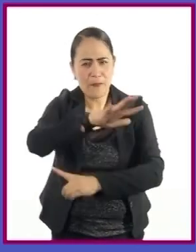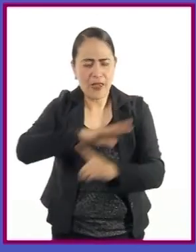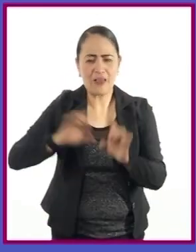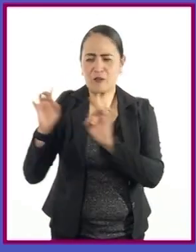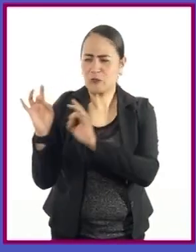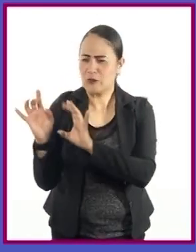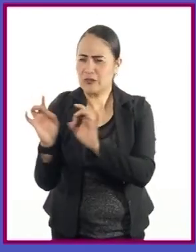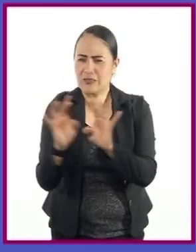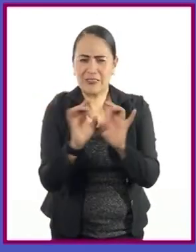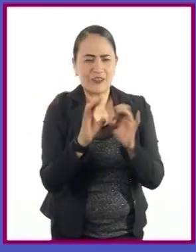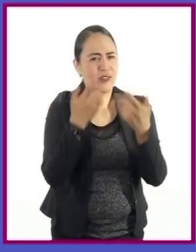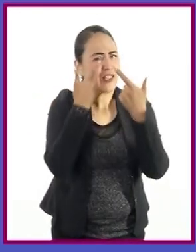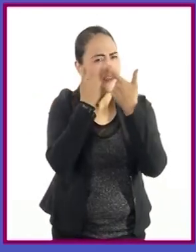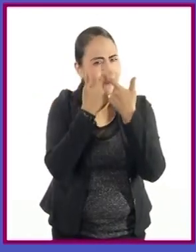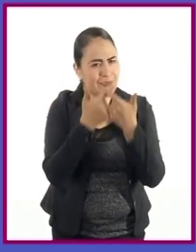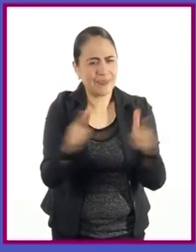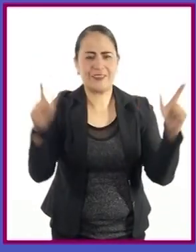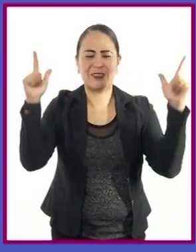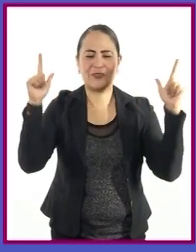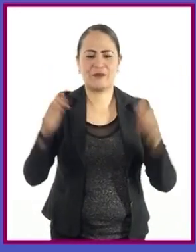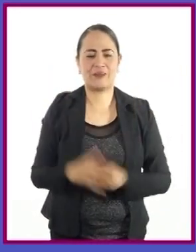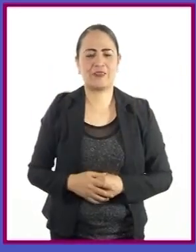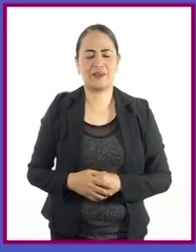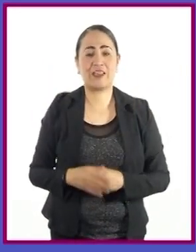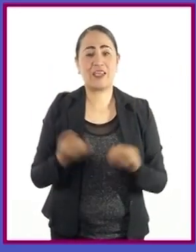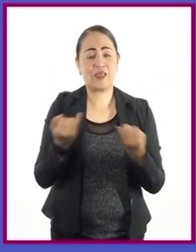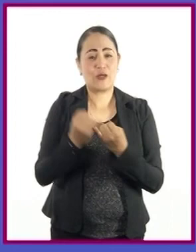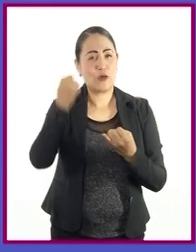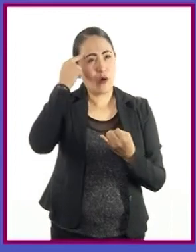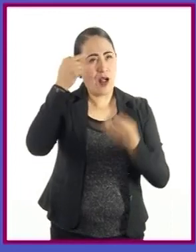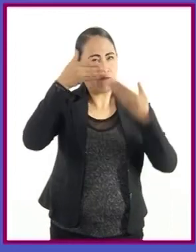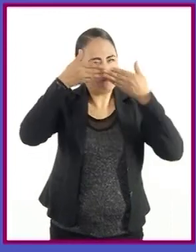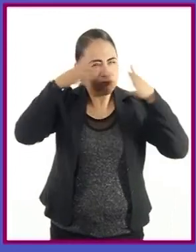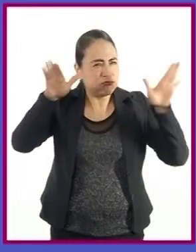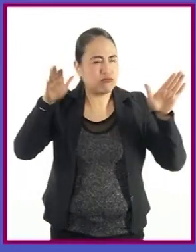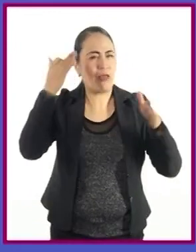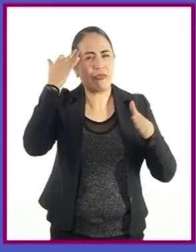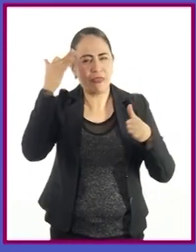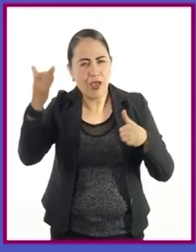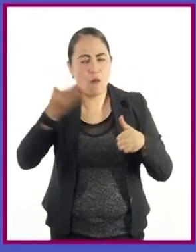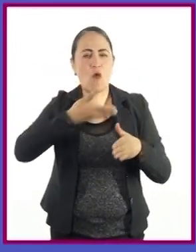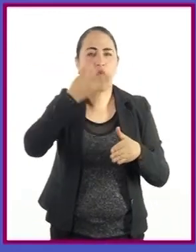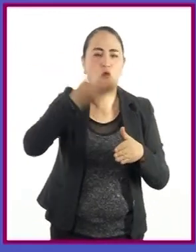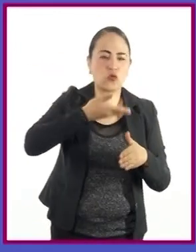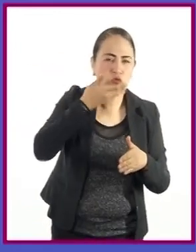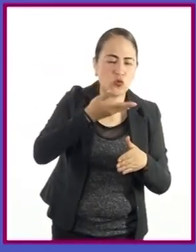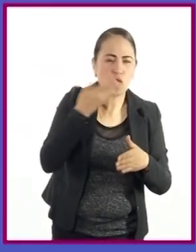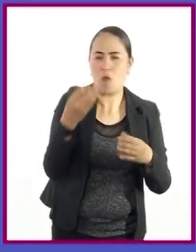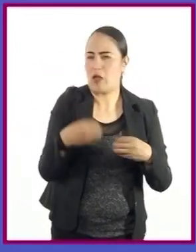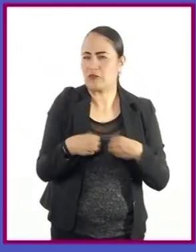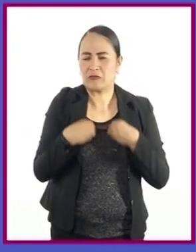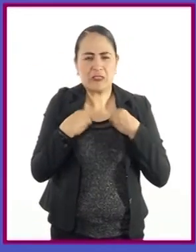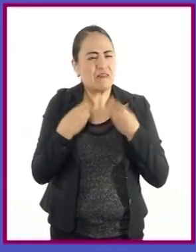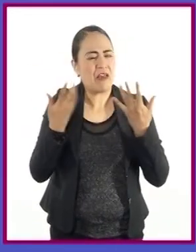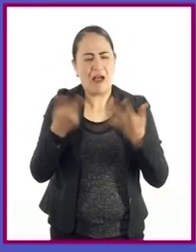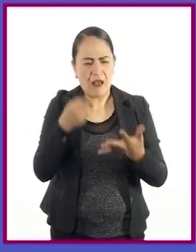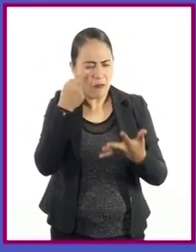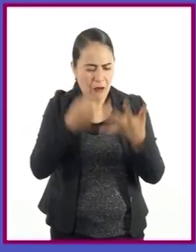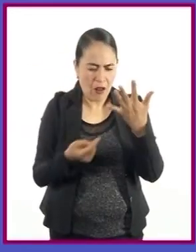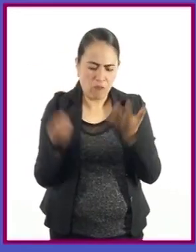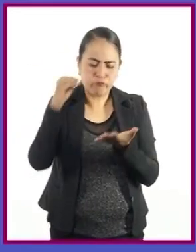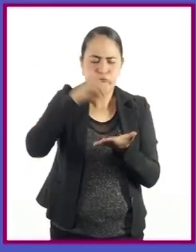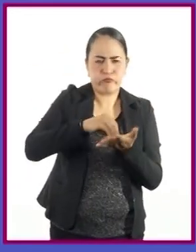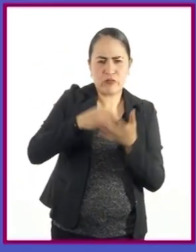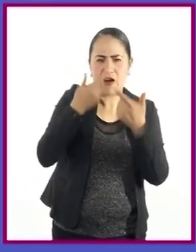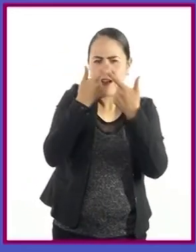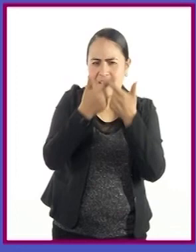situaciones inimaginables, abriendo su panorama a distintas épocas, costumbres, formas de vida. ¿Te das cuenta por qué